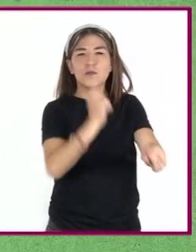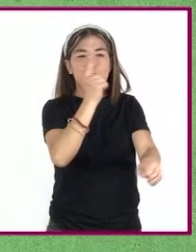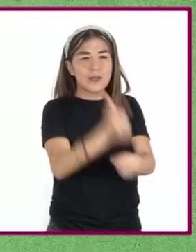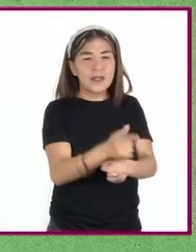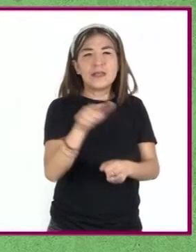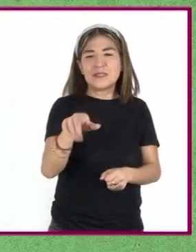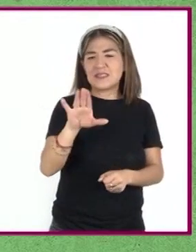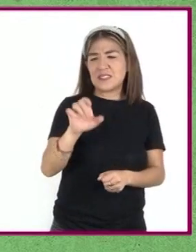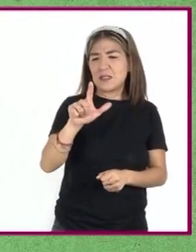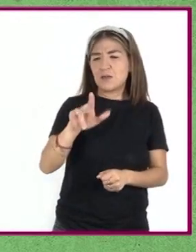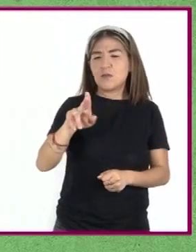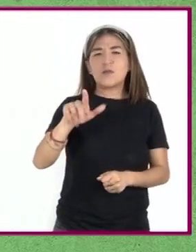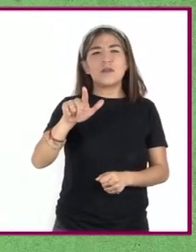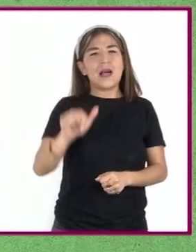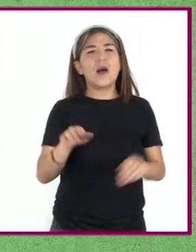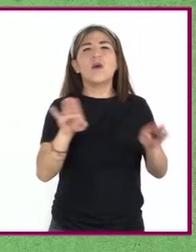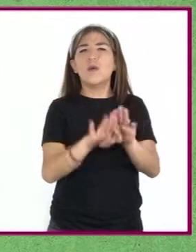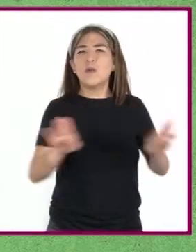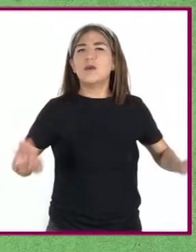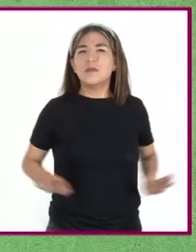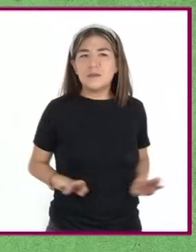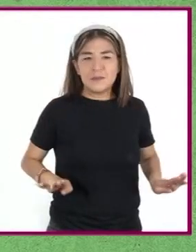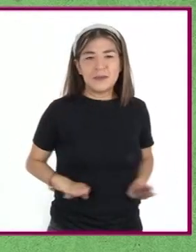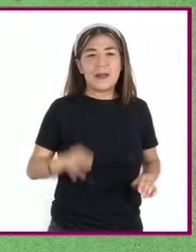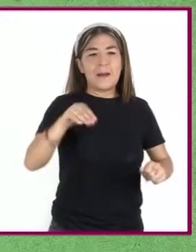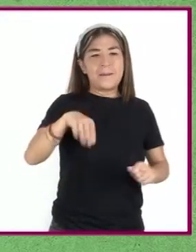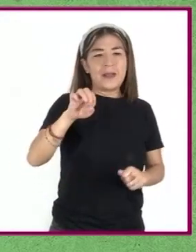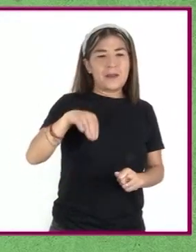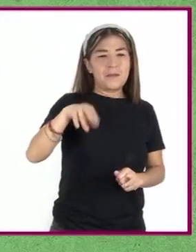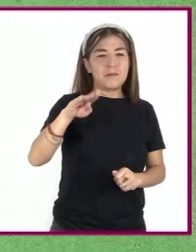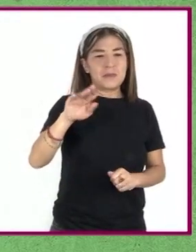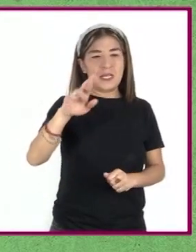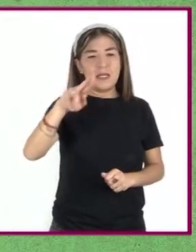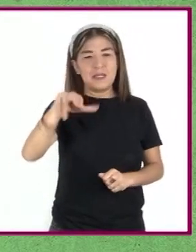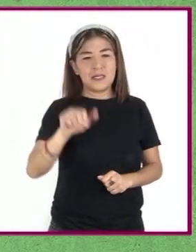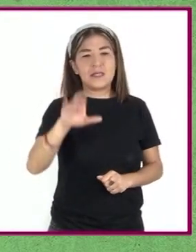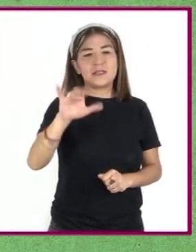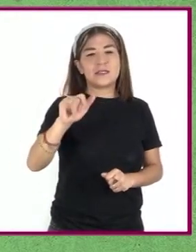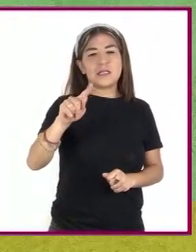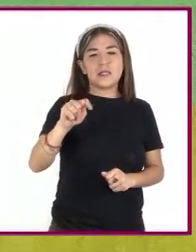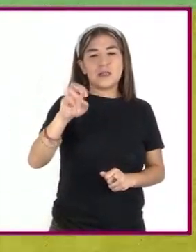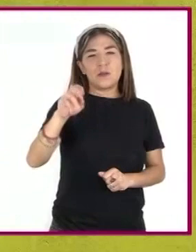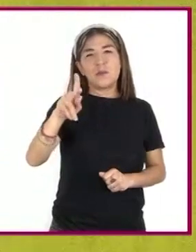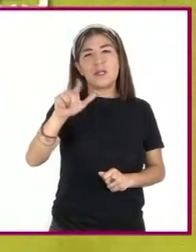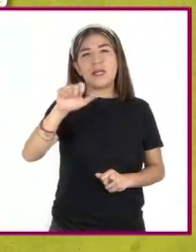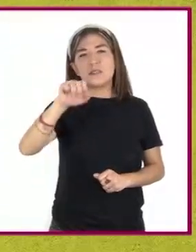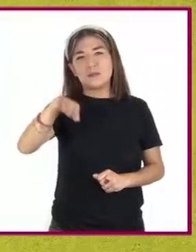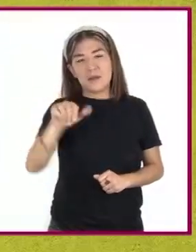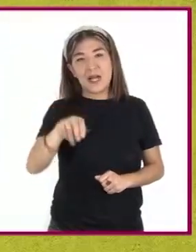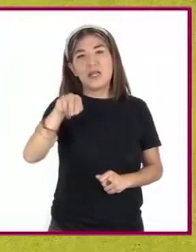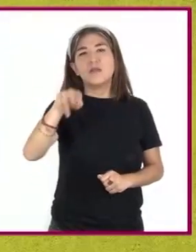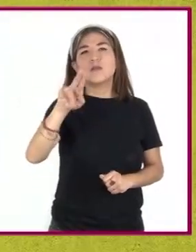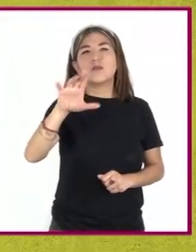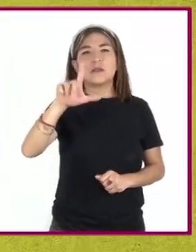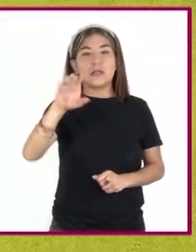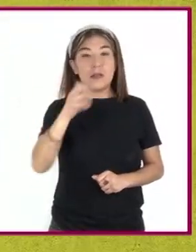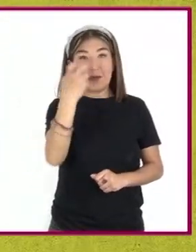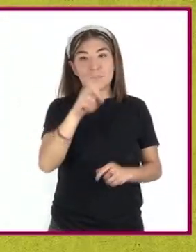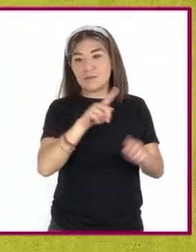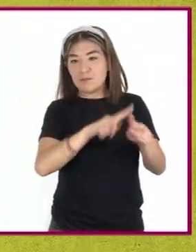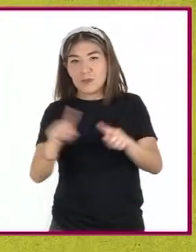básicas, pared celular, membrana, citoplasma y núcleo, y describe la